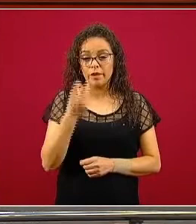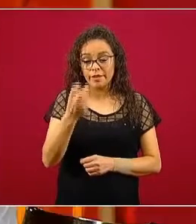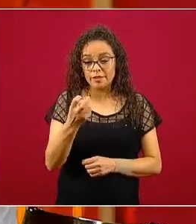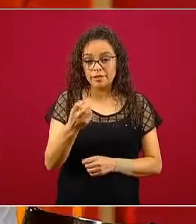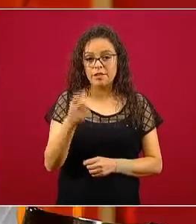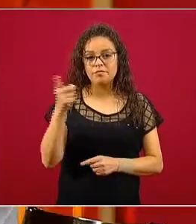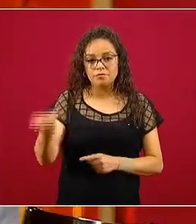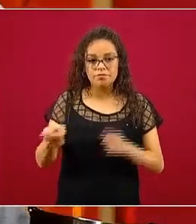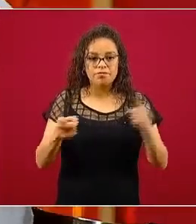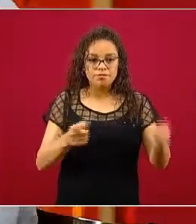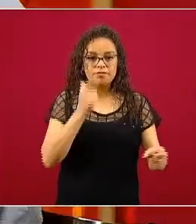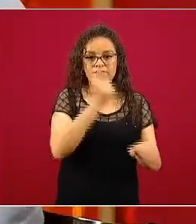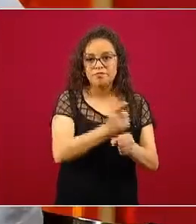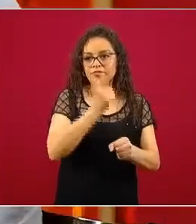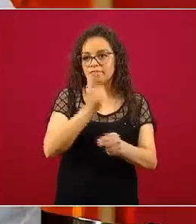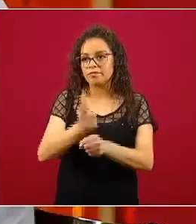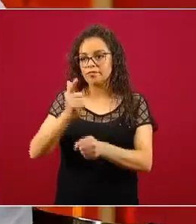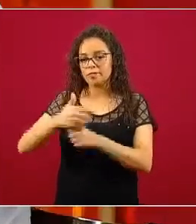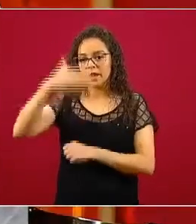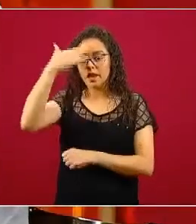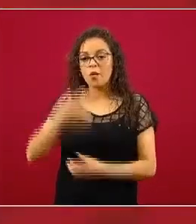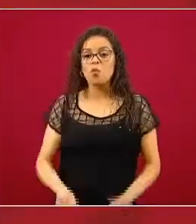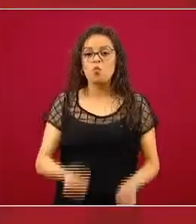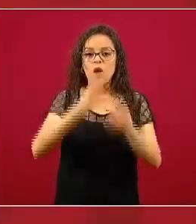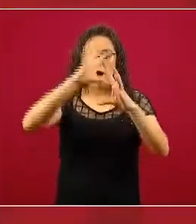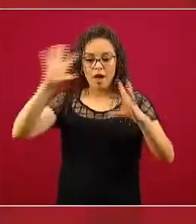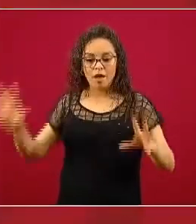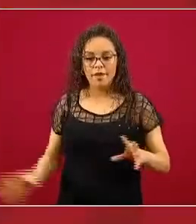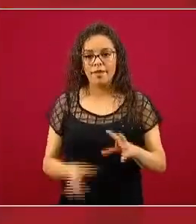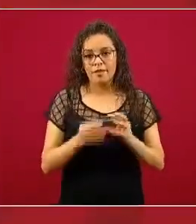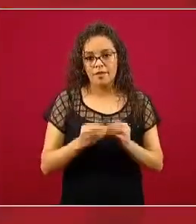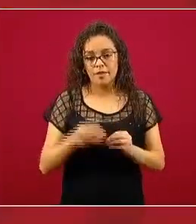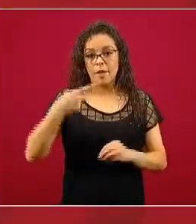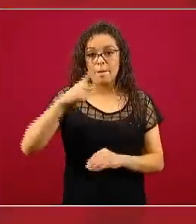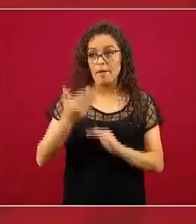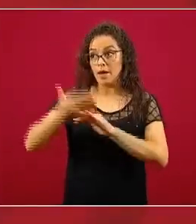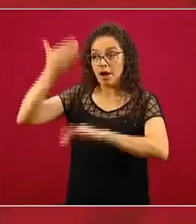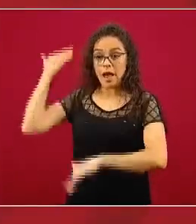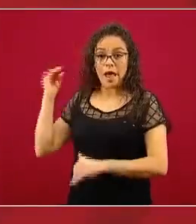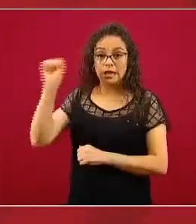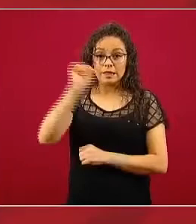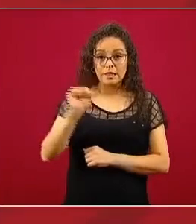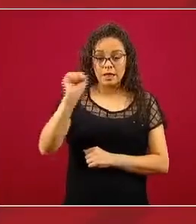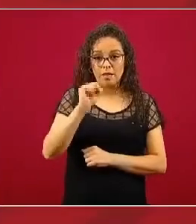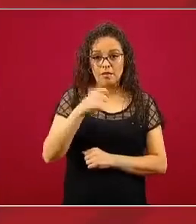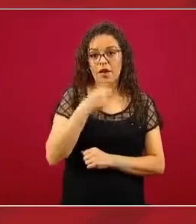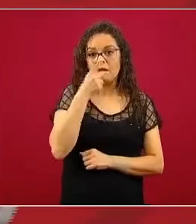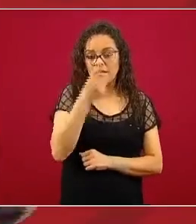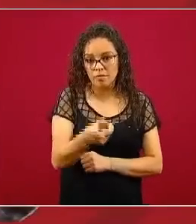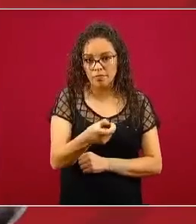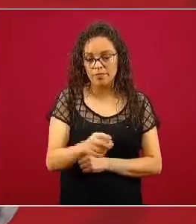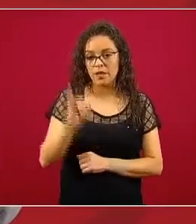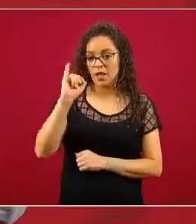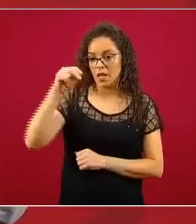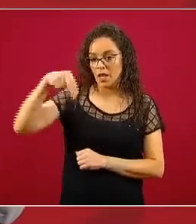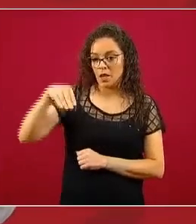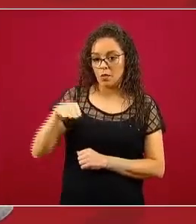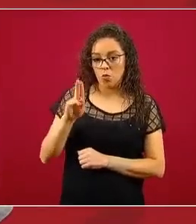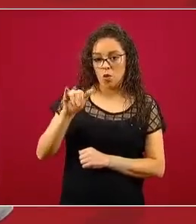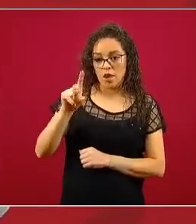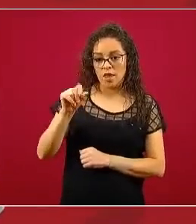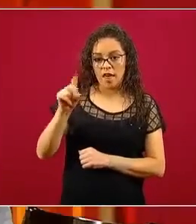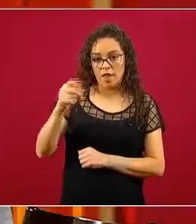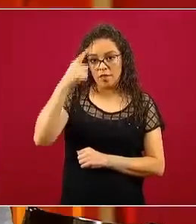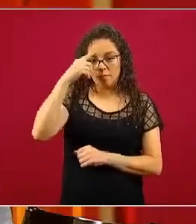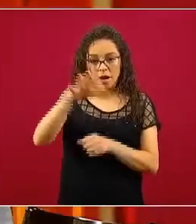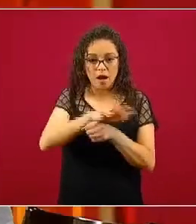irán reconociéndose las proporciones. Pero como comentamos el sábado anterior, la inmunidad de rebaño es la cantidad